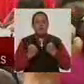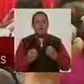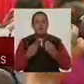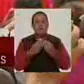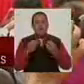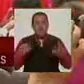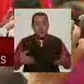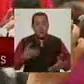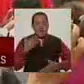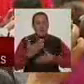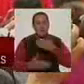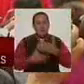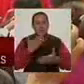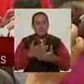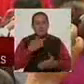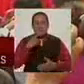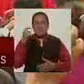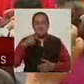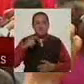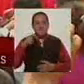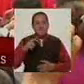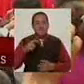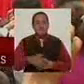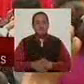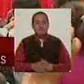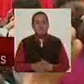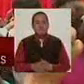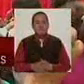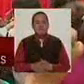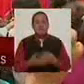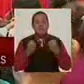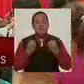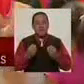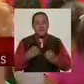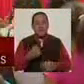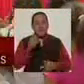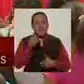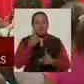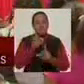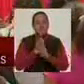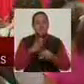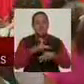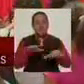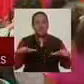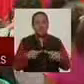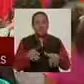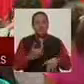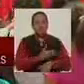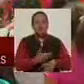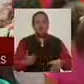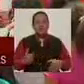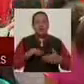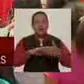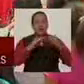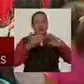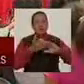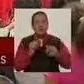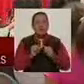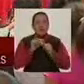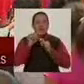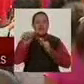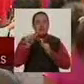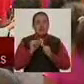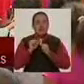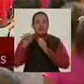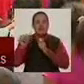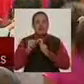campaña necesaria para la presencia del Estado en comunidades alejadas